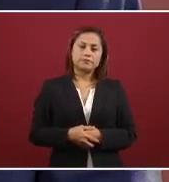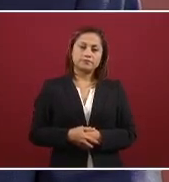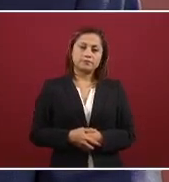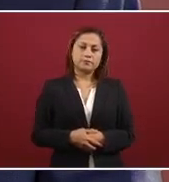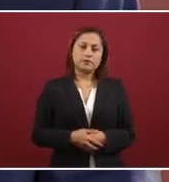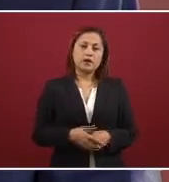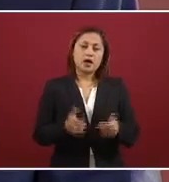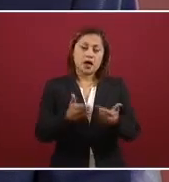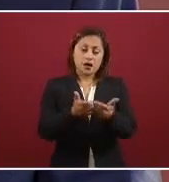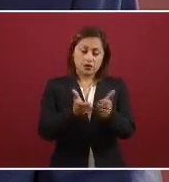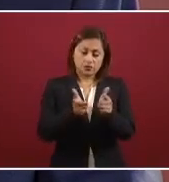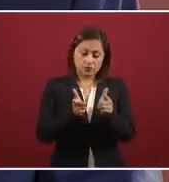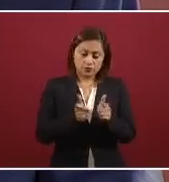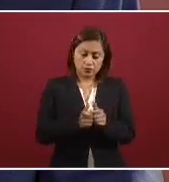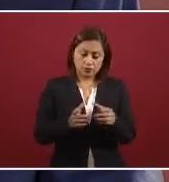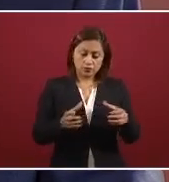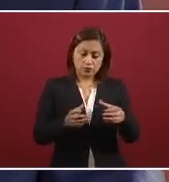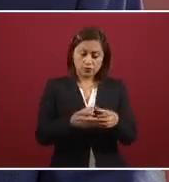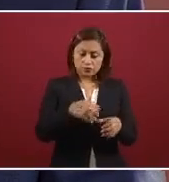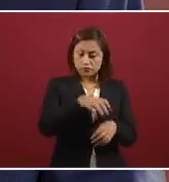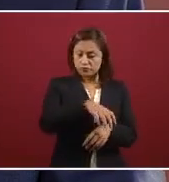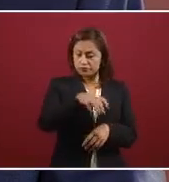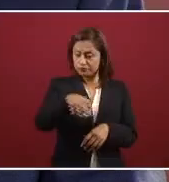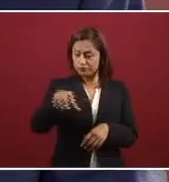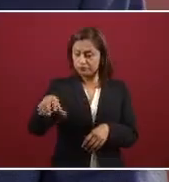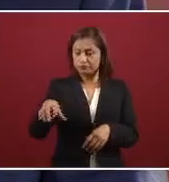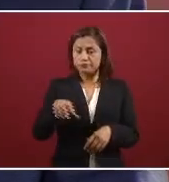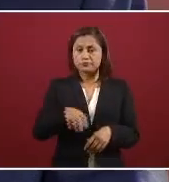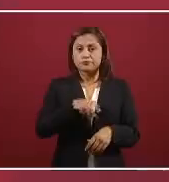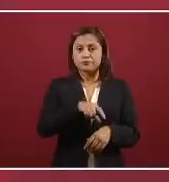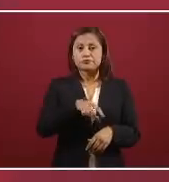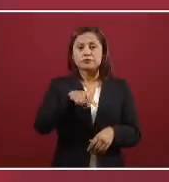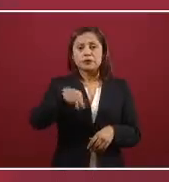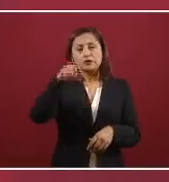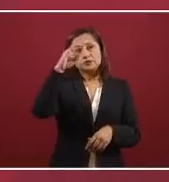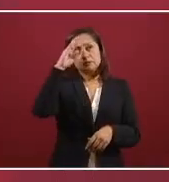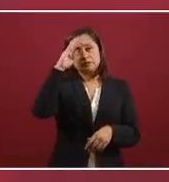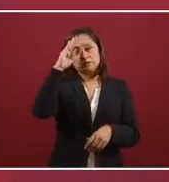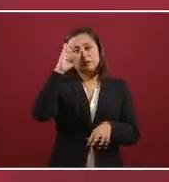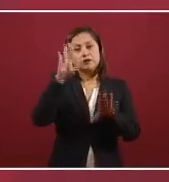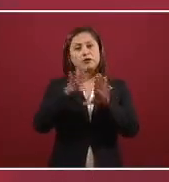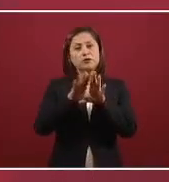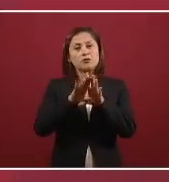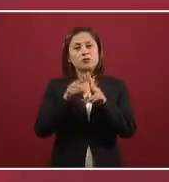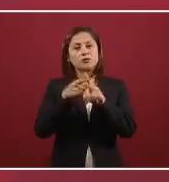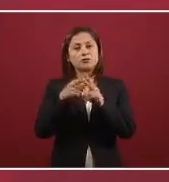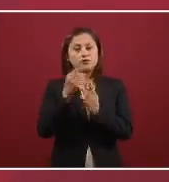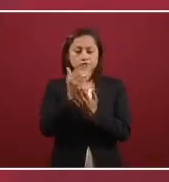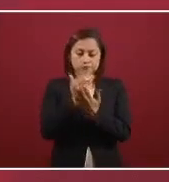decidan que va a haber disminución de sus prerrogativas,